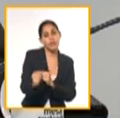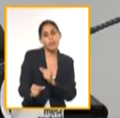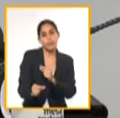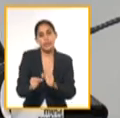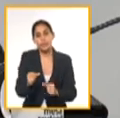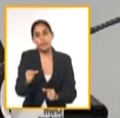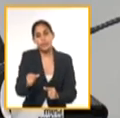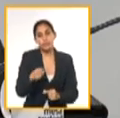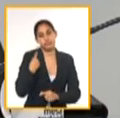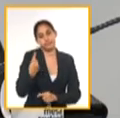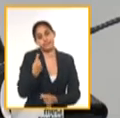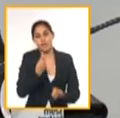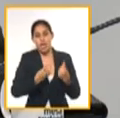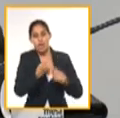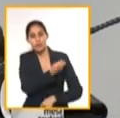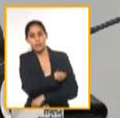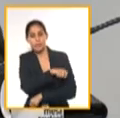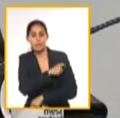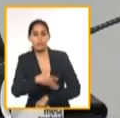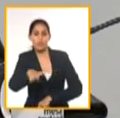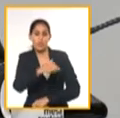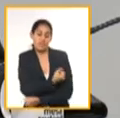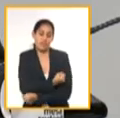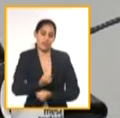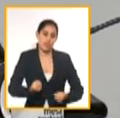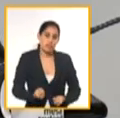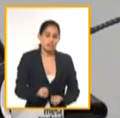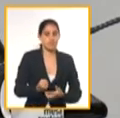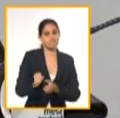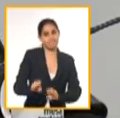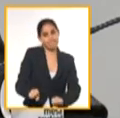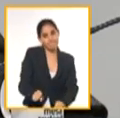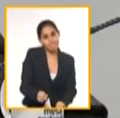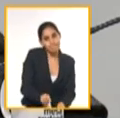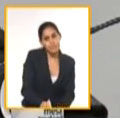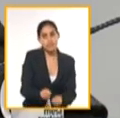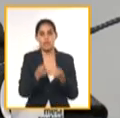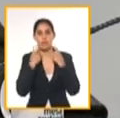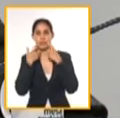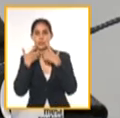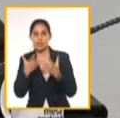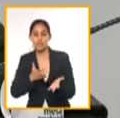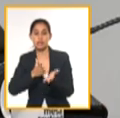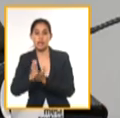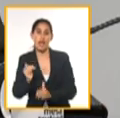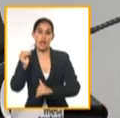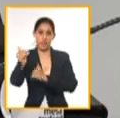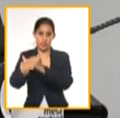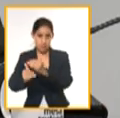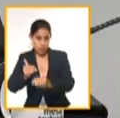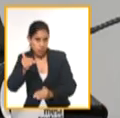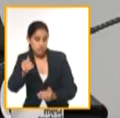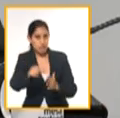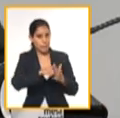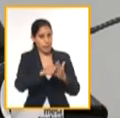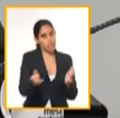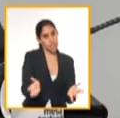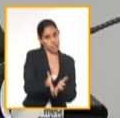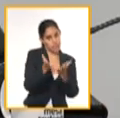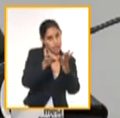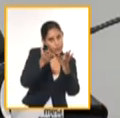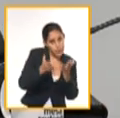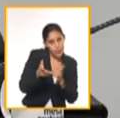su parte, ¿no?, a este esfuerzo que entre todos tenemos que hacer. Seguirá avanzando el plan de desarrollo de